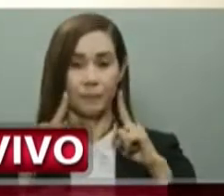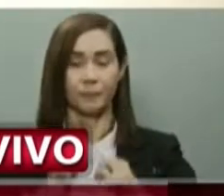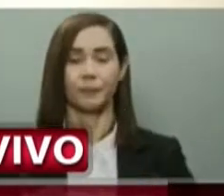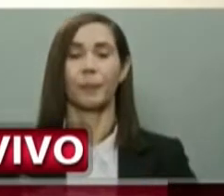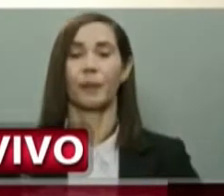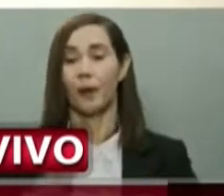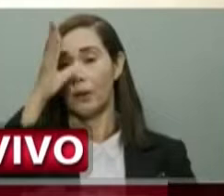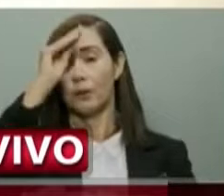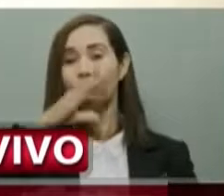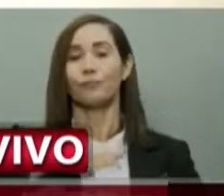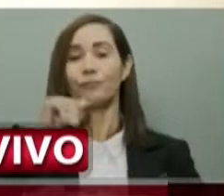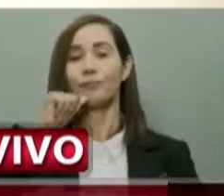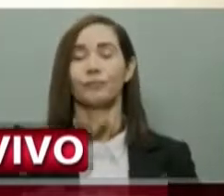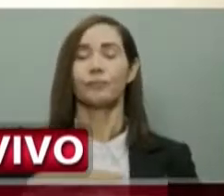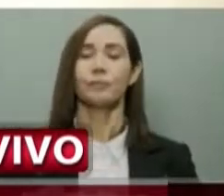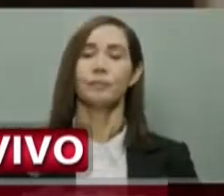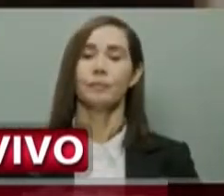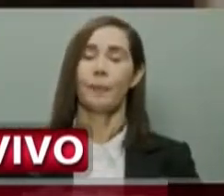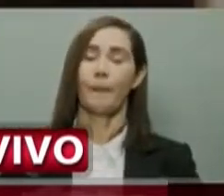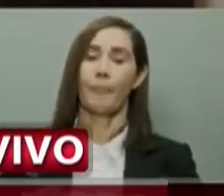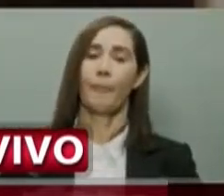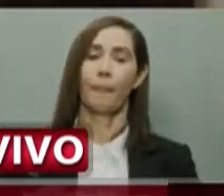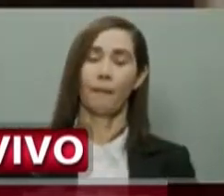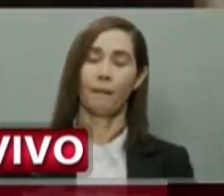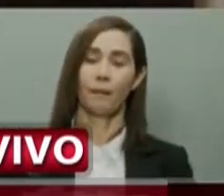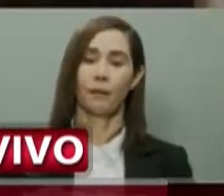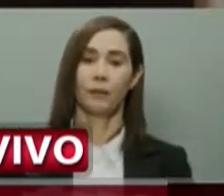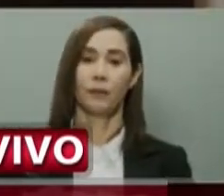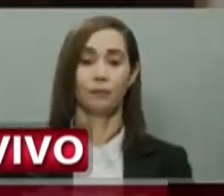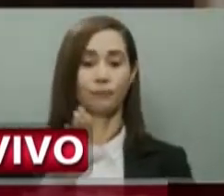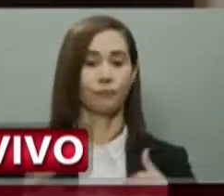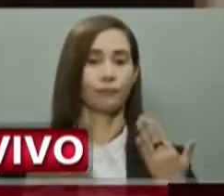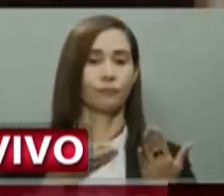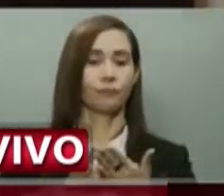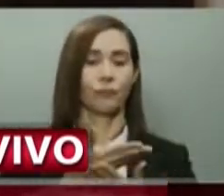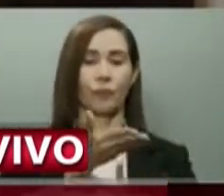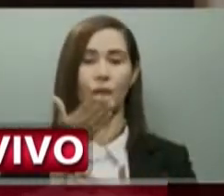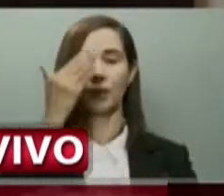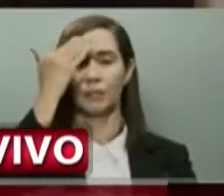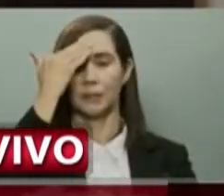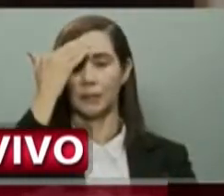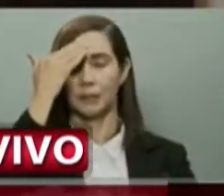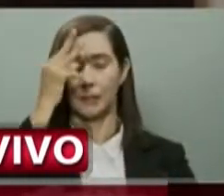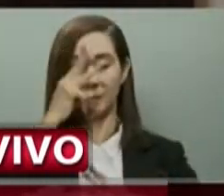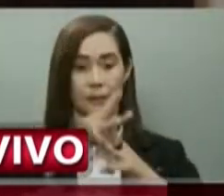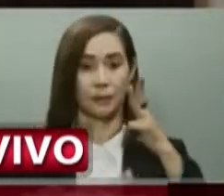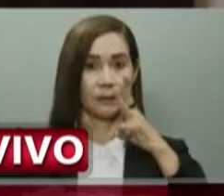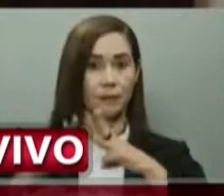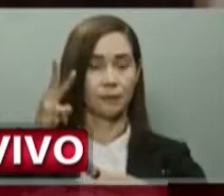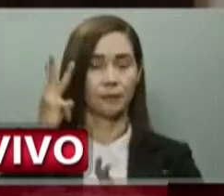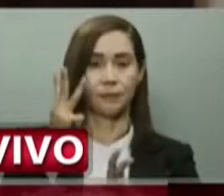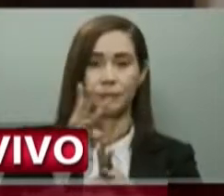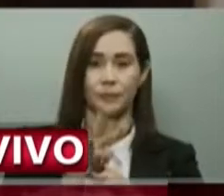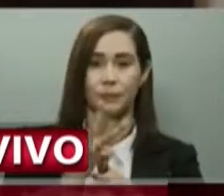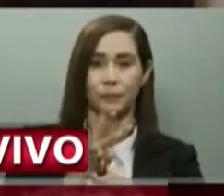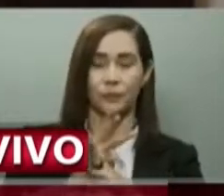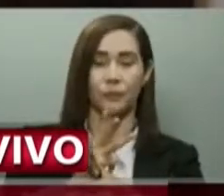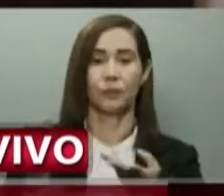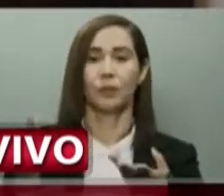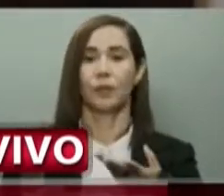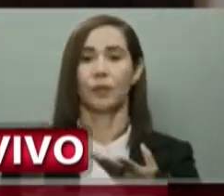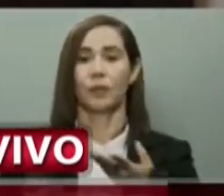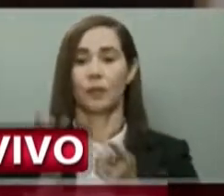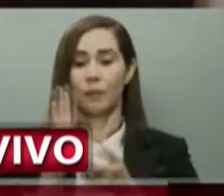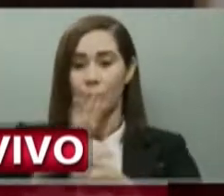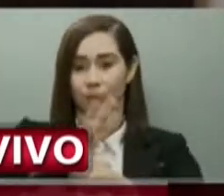señores, como todos ustedes saben, el mundo está sufriendo una serie de tensiones post-pandemia